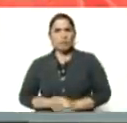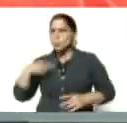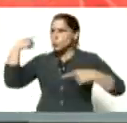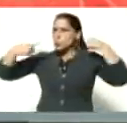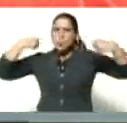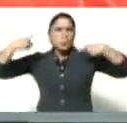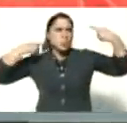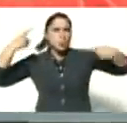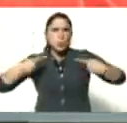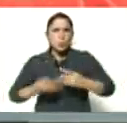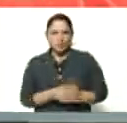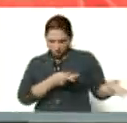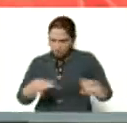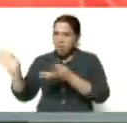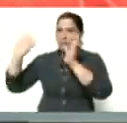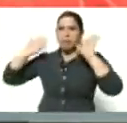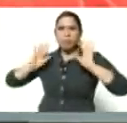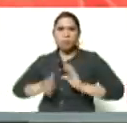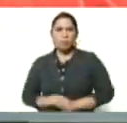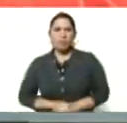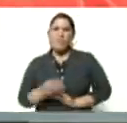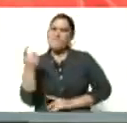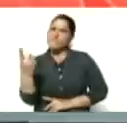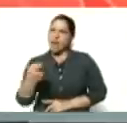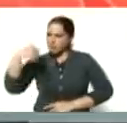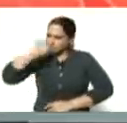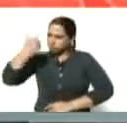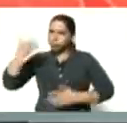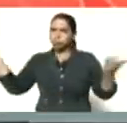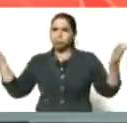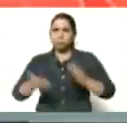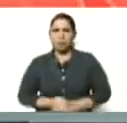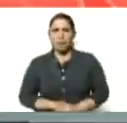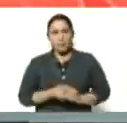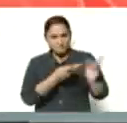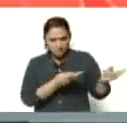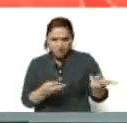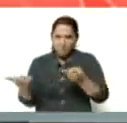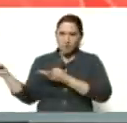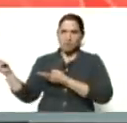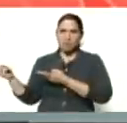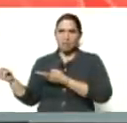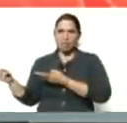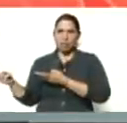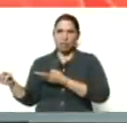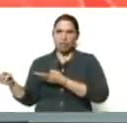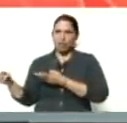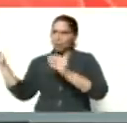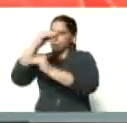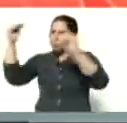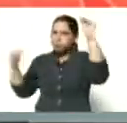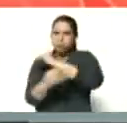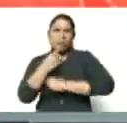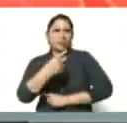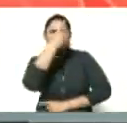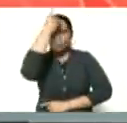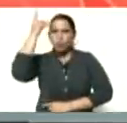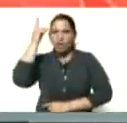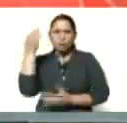locura. Bienvenido. La falta de realidad, bienvenido, el desacierto, como dice Diosdado